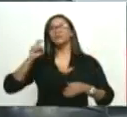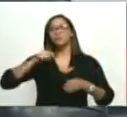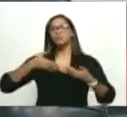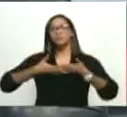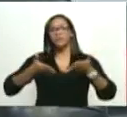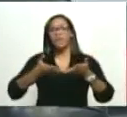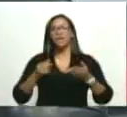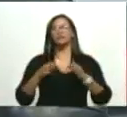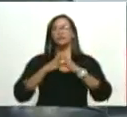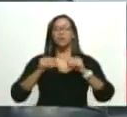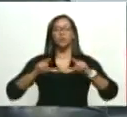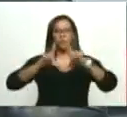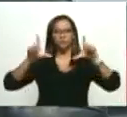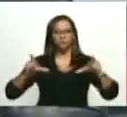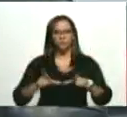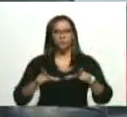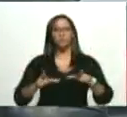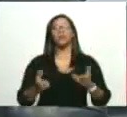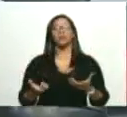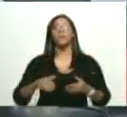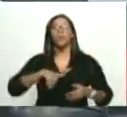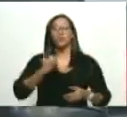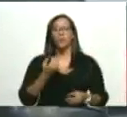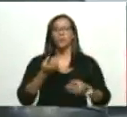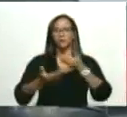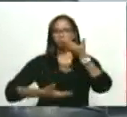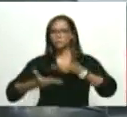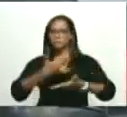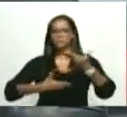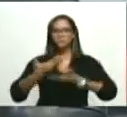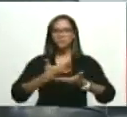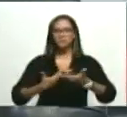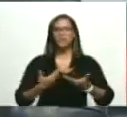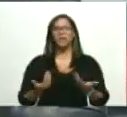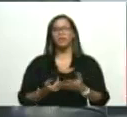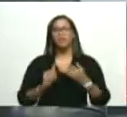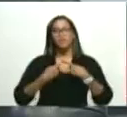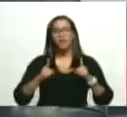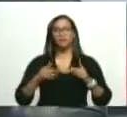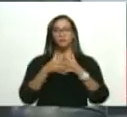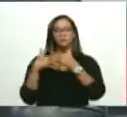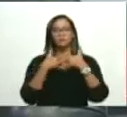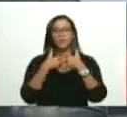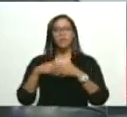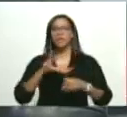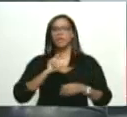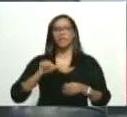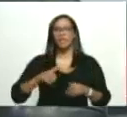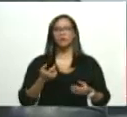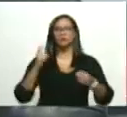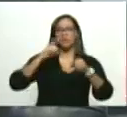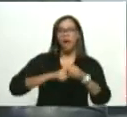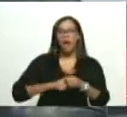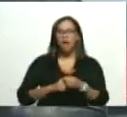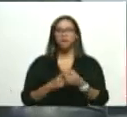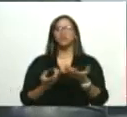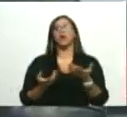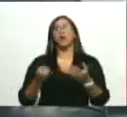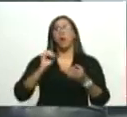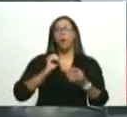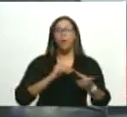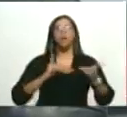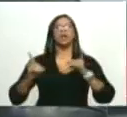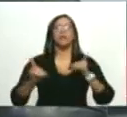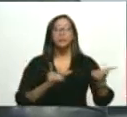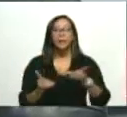largo del continente para que podamos construir una relación diferente con los Estados Unidos, una relación que no se basa en la dependencia, en la